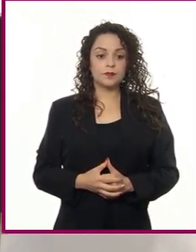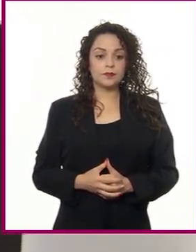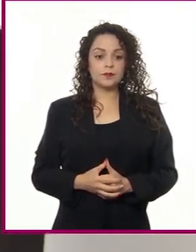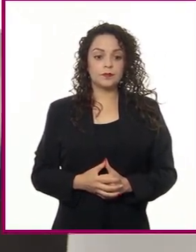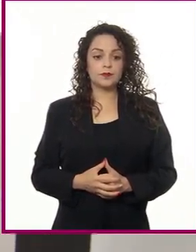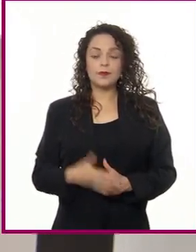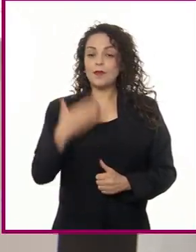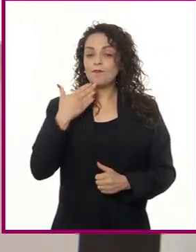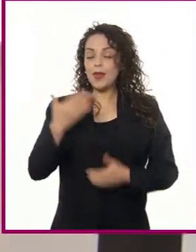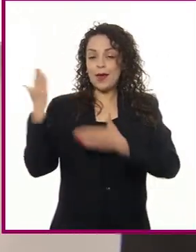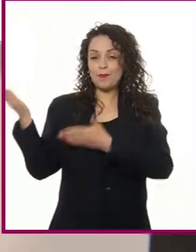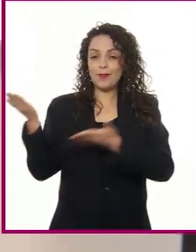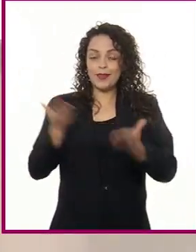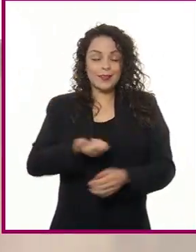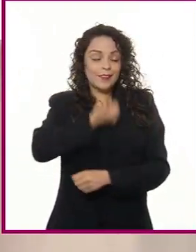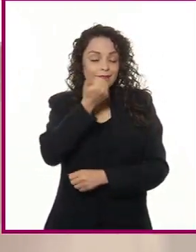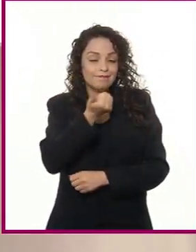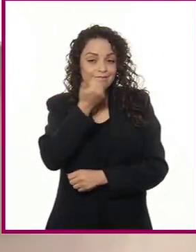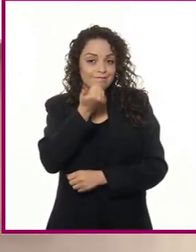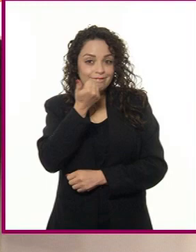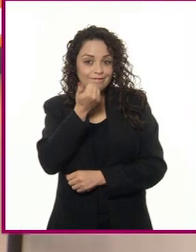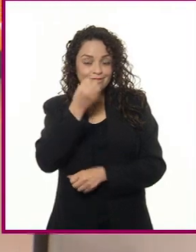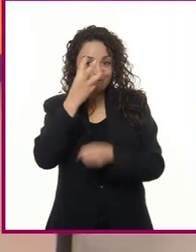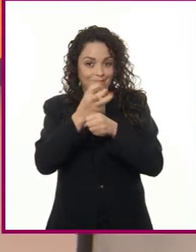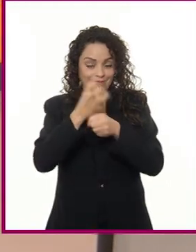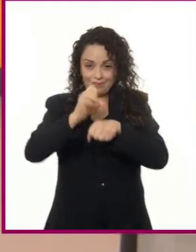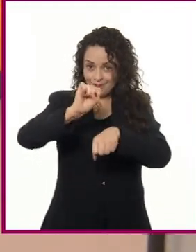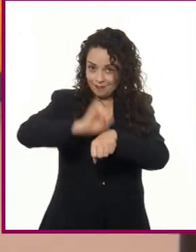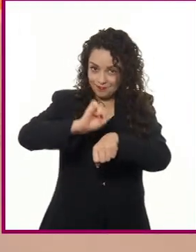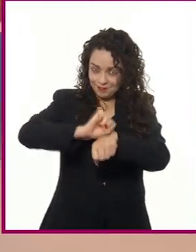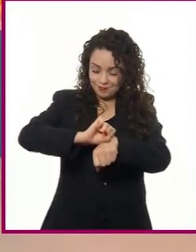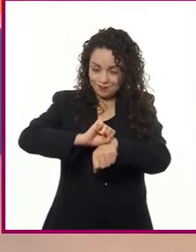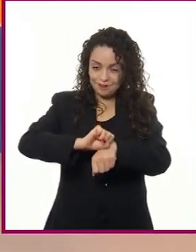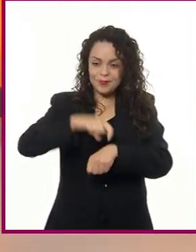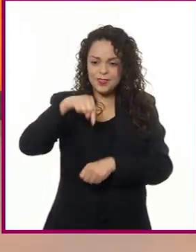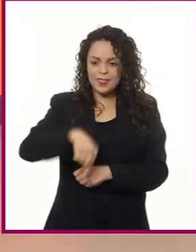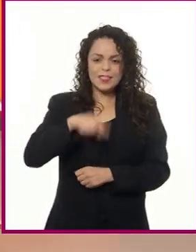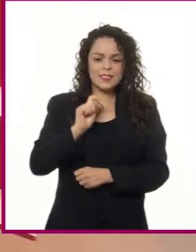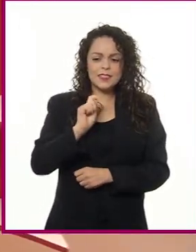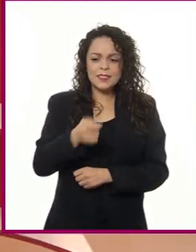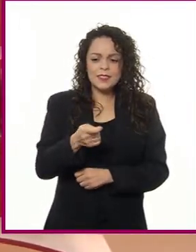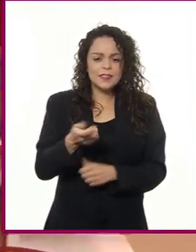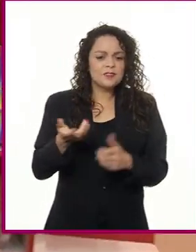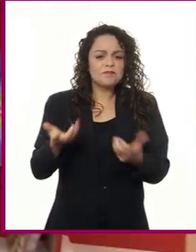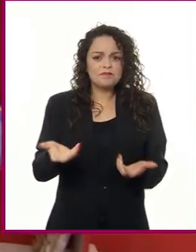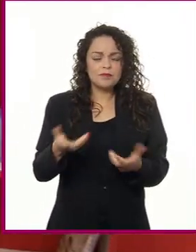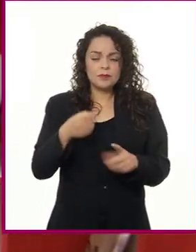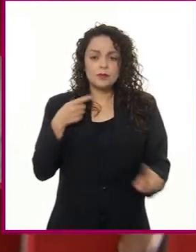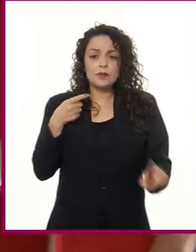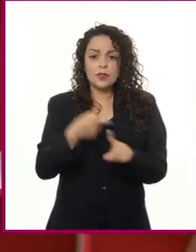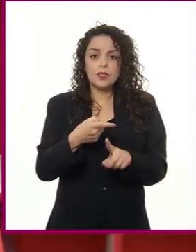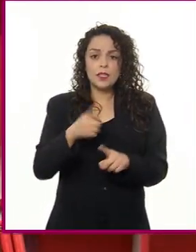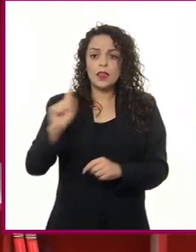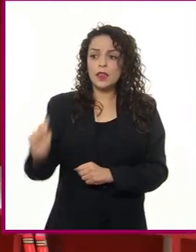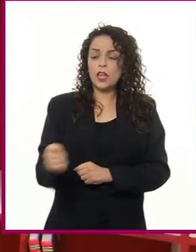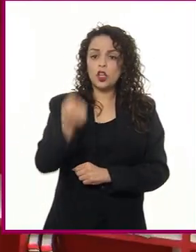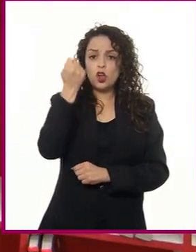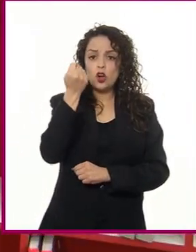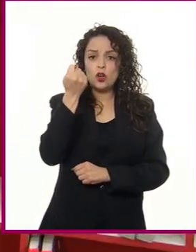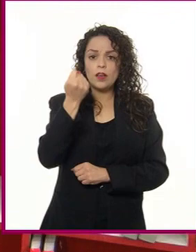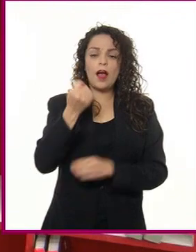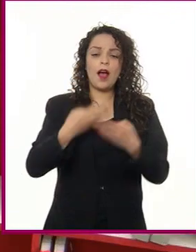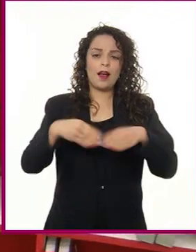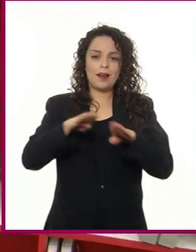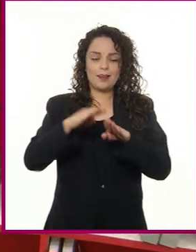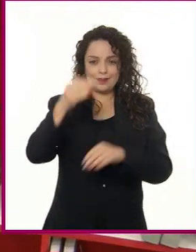Les doy la bienvenida, alumnas y alumnos de tercer grado de secundaria, a este espacio dedicado al área de tecnología de la estrategia Aprende